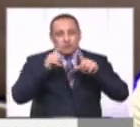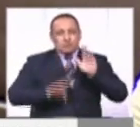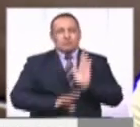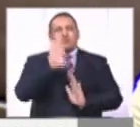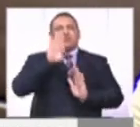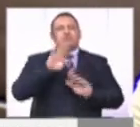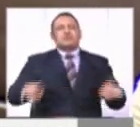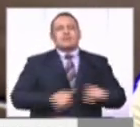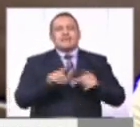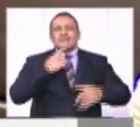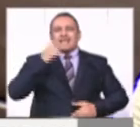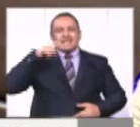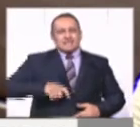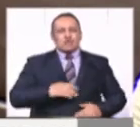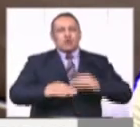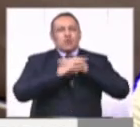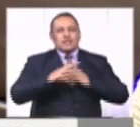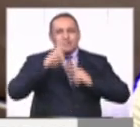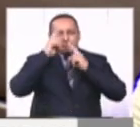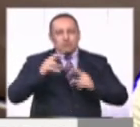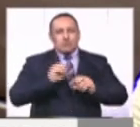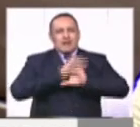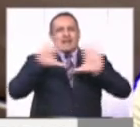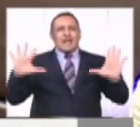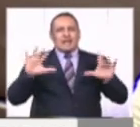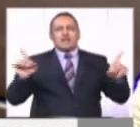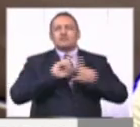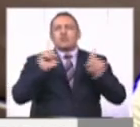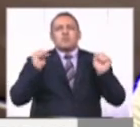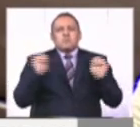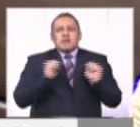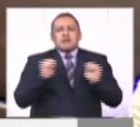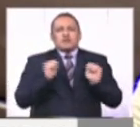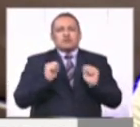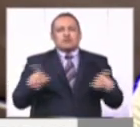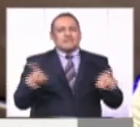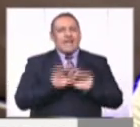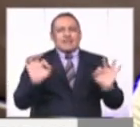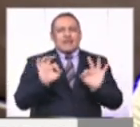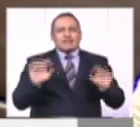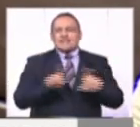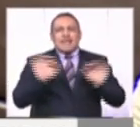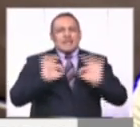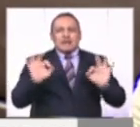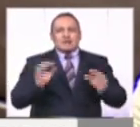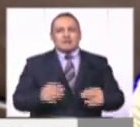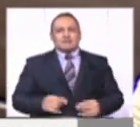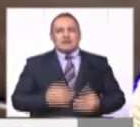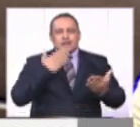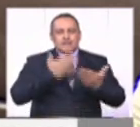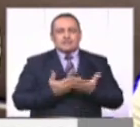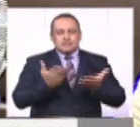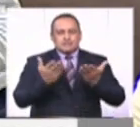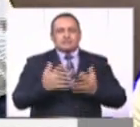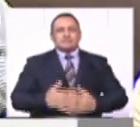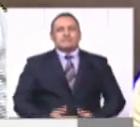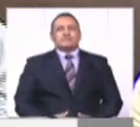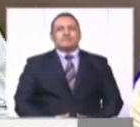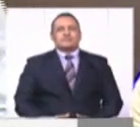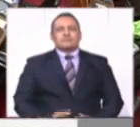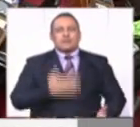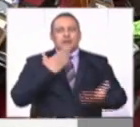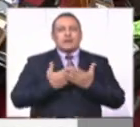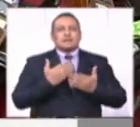el país tiene que haber una democracia plena sin temores a nada ni a nadie gracias presidente